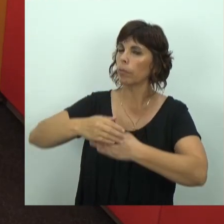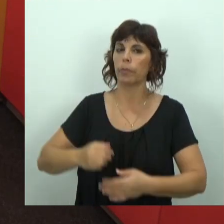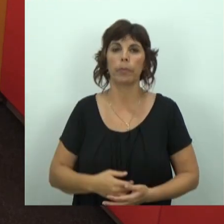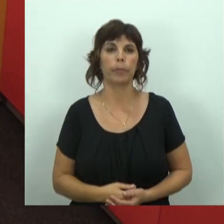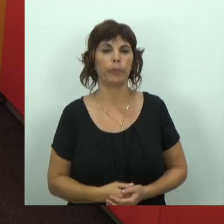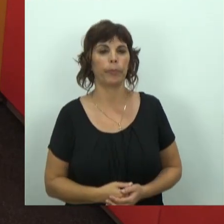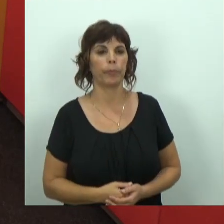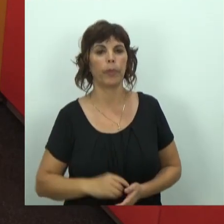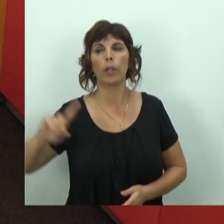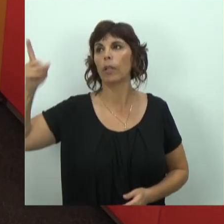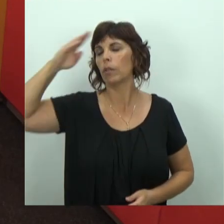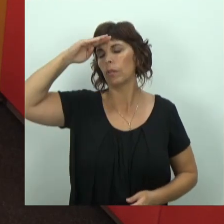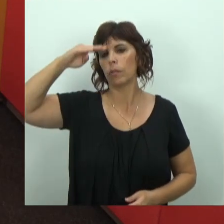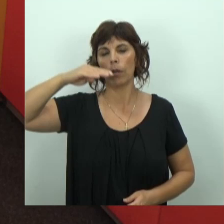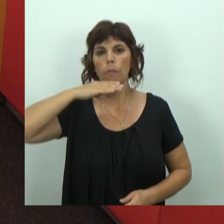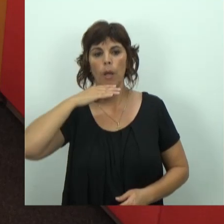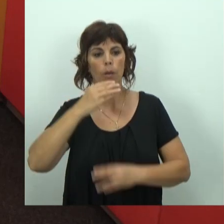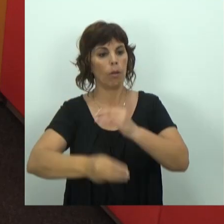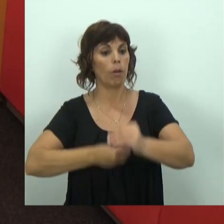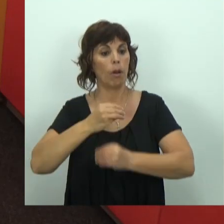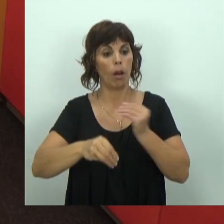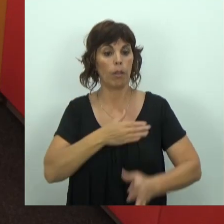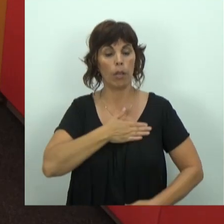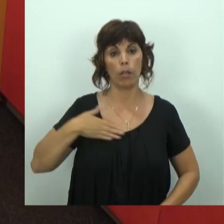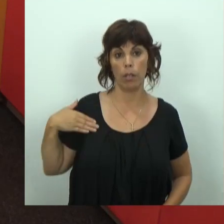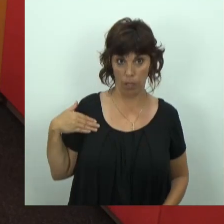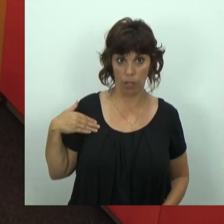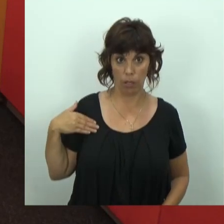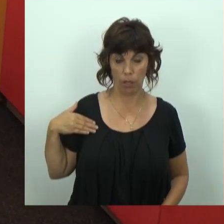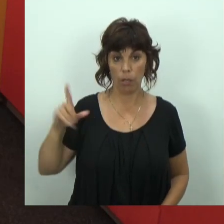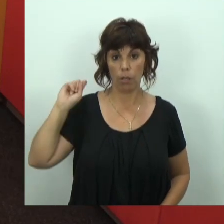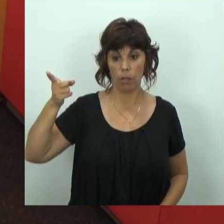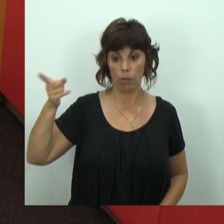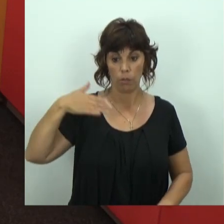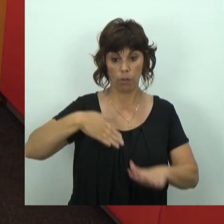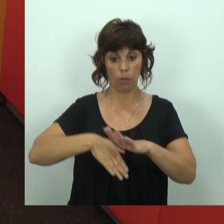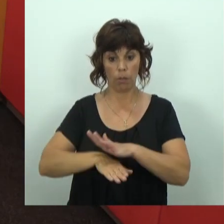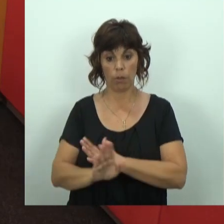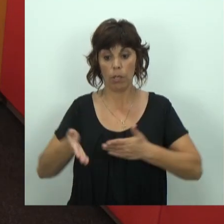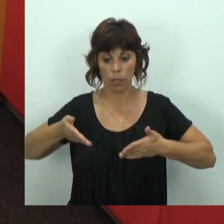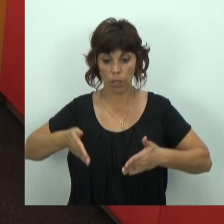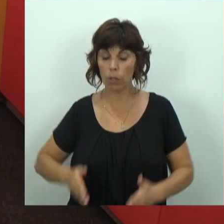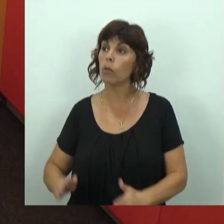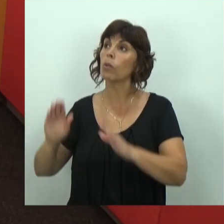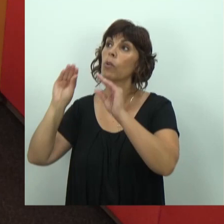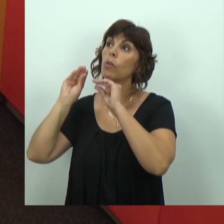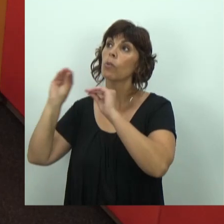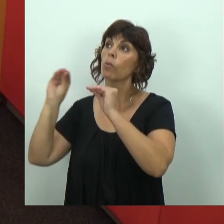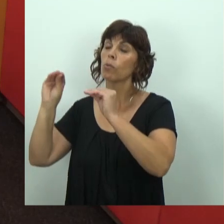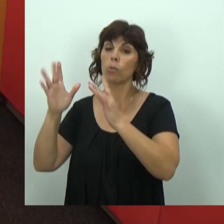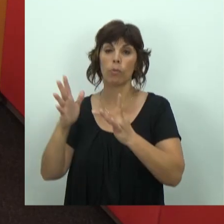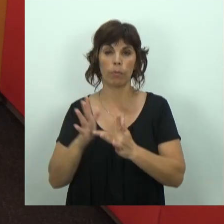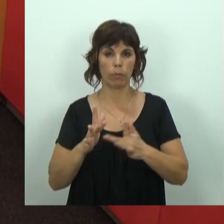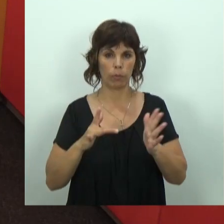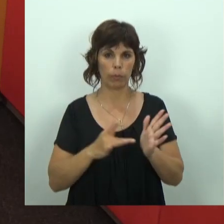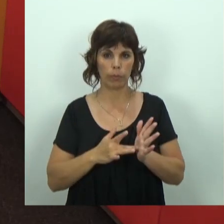hacer, solo lo hace a través de su Hijo Jesucristo.